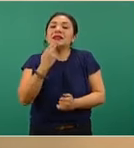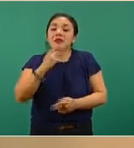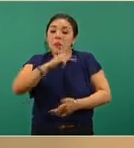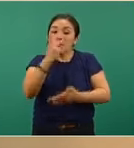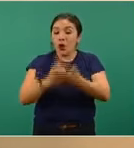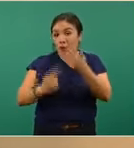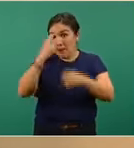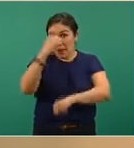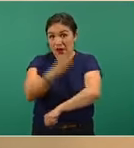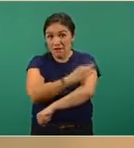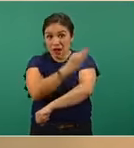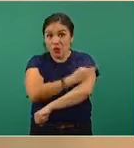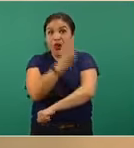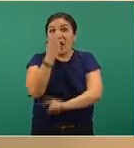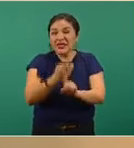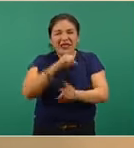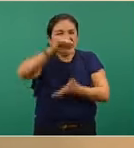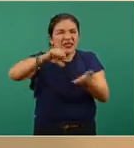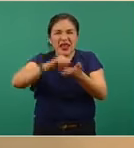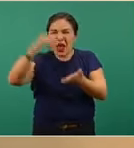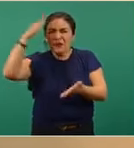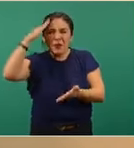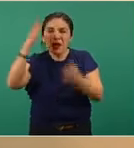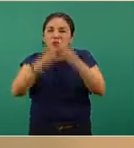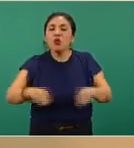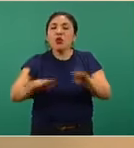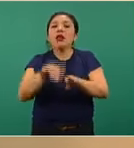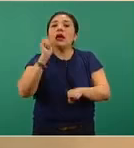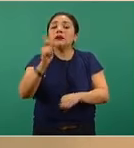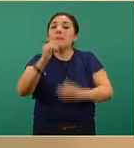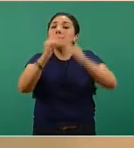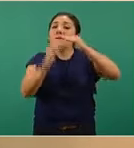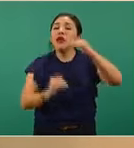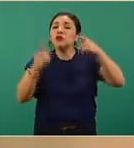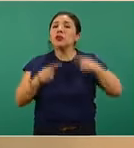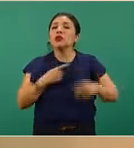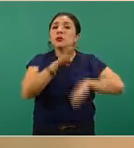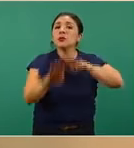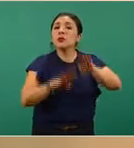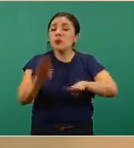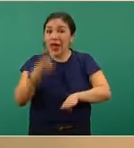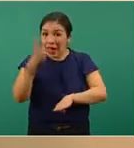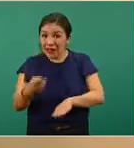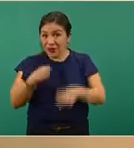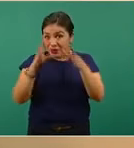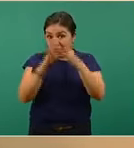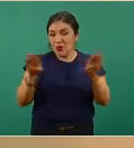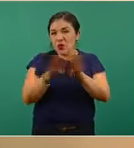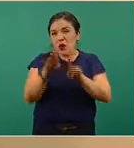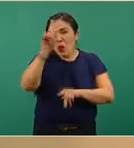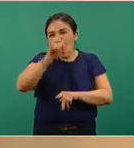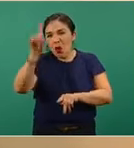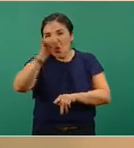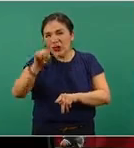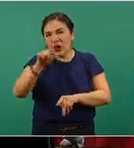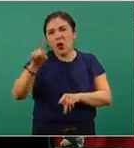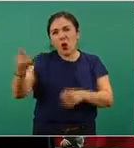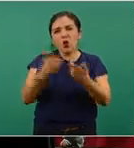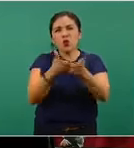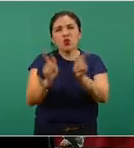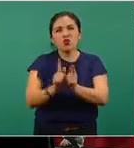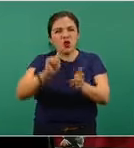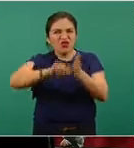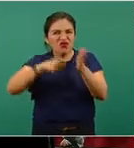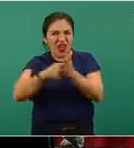de vacunación, el objetivo central, es reducir la mortalidad. Y como hemos dicho, de acuerdo con la recomendación de nuestro grupo